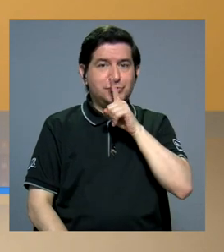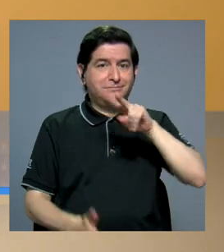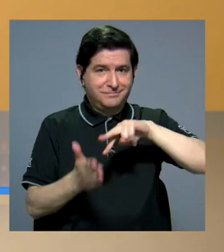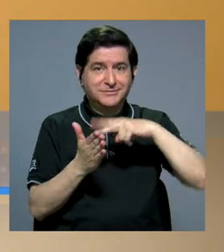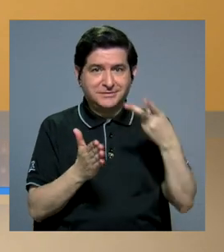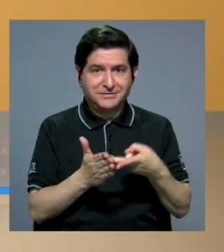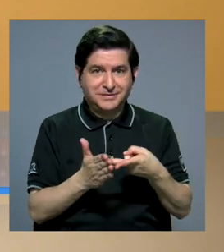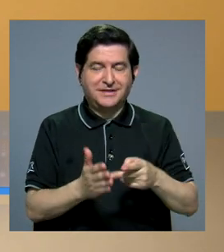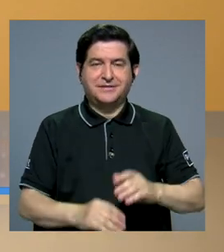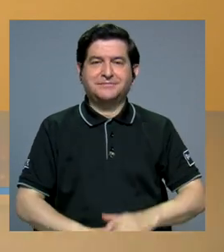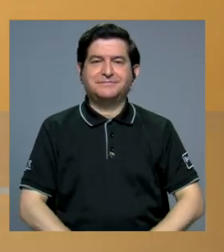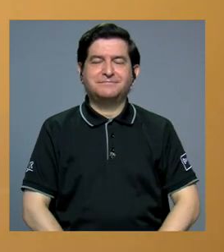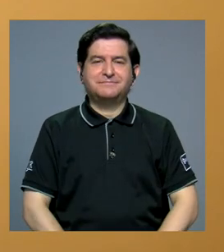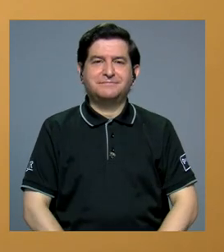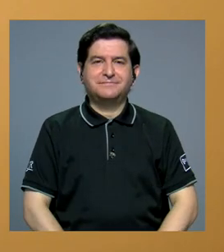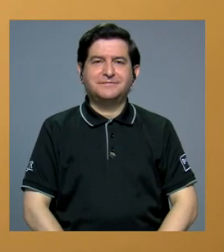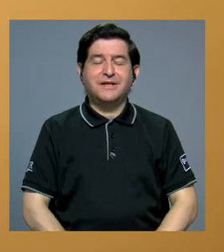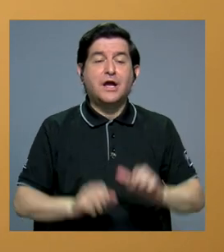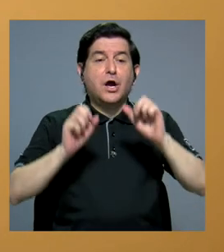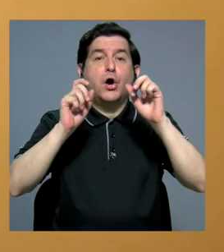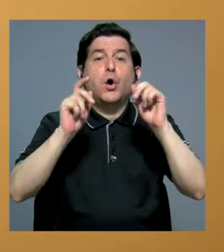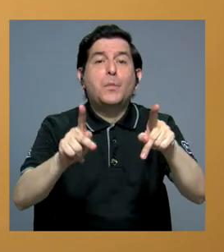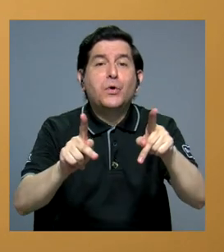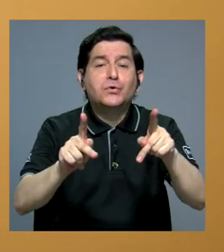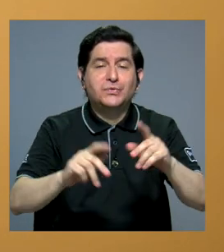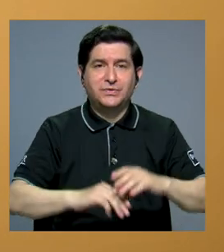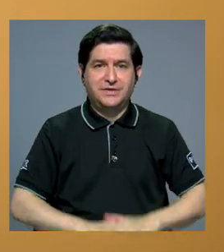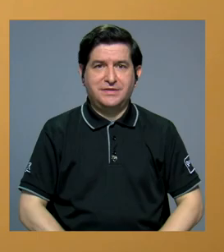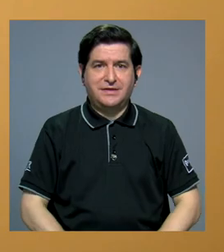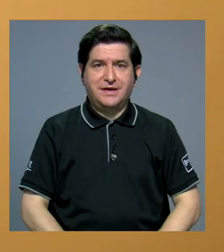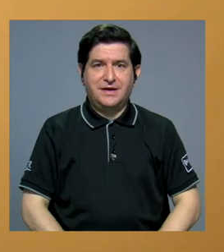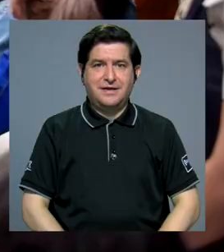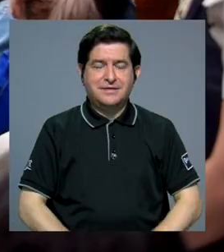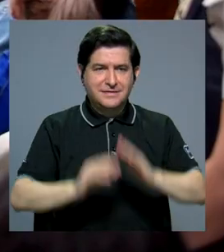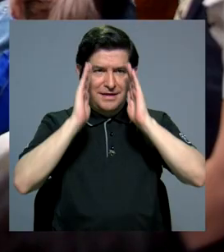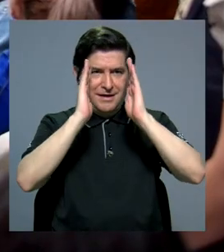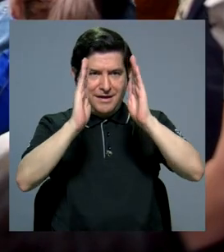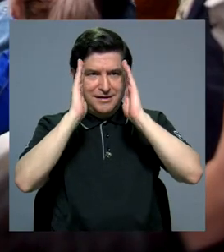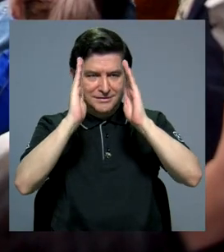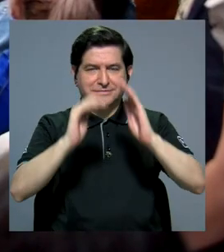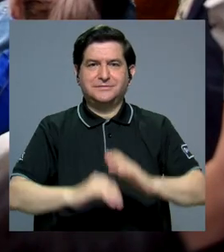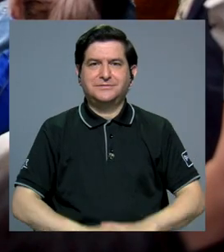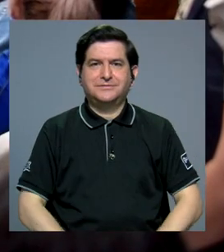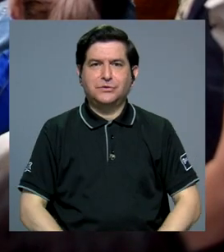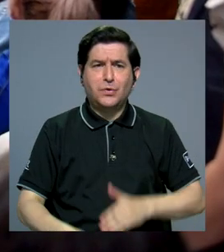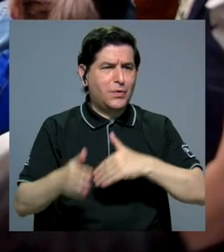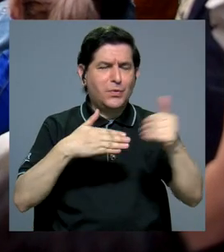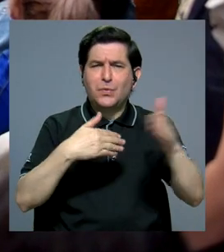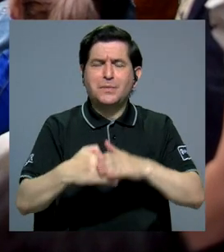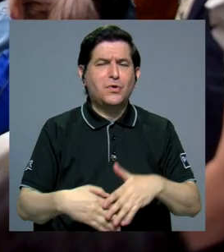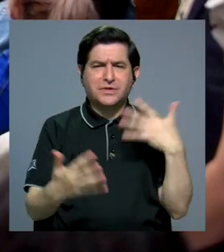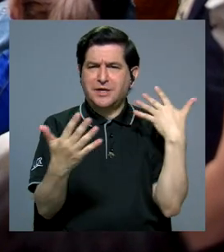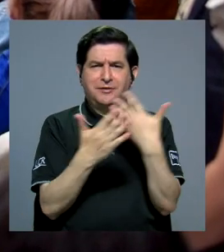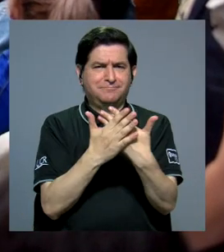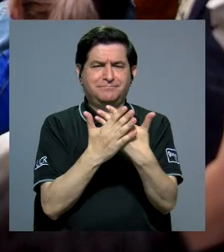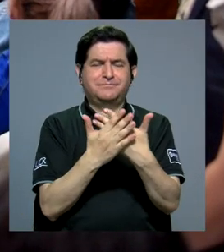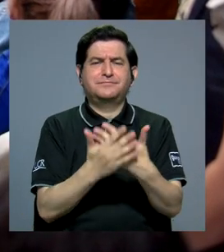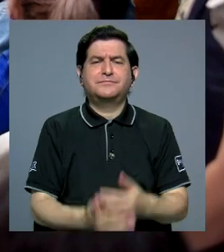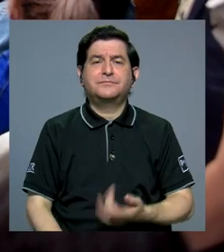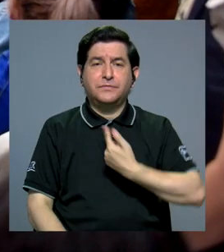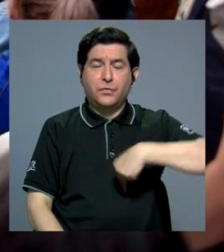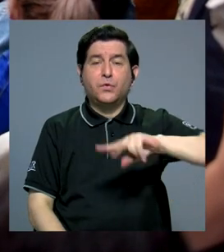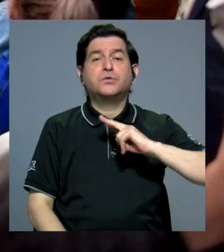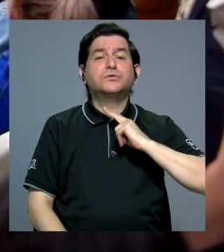silencian, que nos dan la oportunidad de hacernos escuchar, aún en privación de libertad,